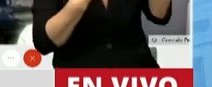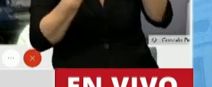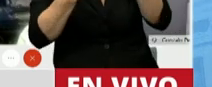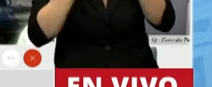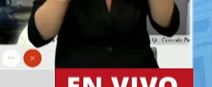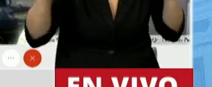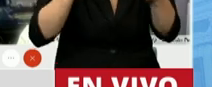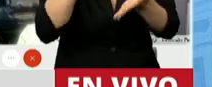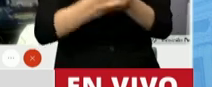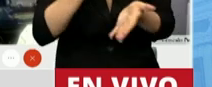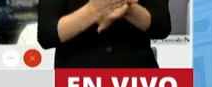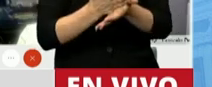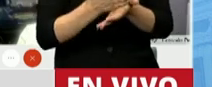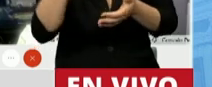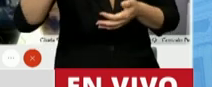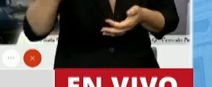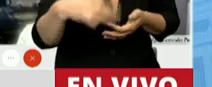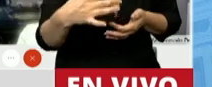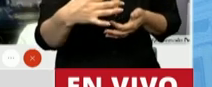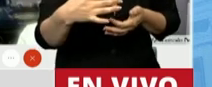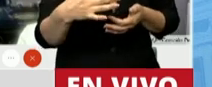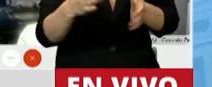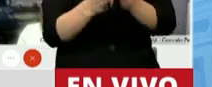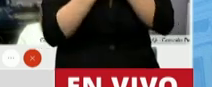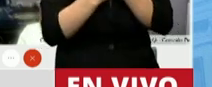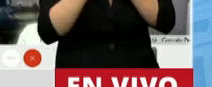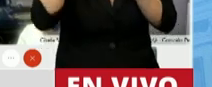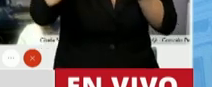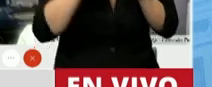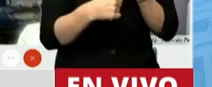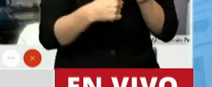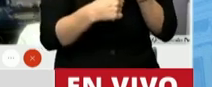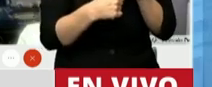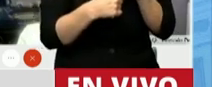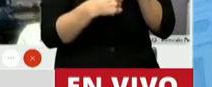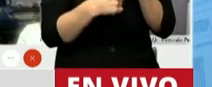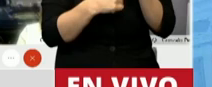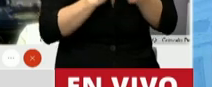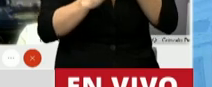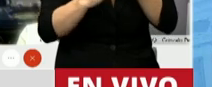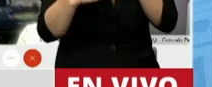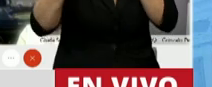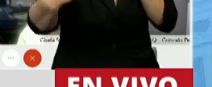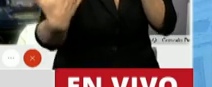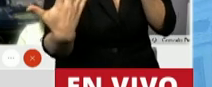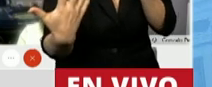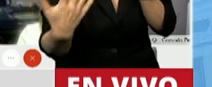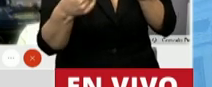que nos da obligaciones, una Constitución moderna para un país que